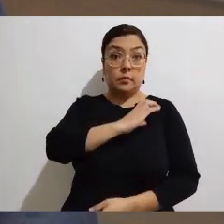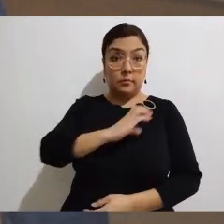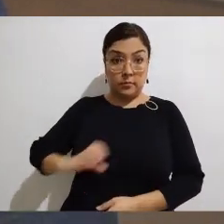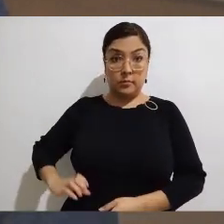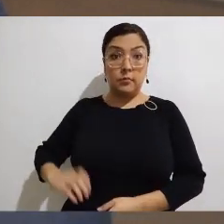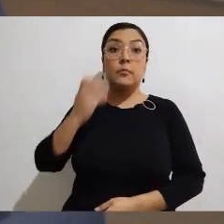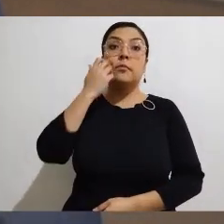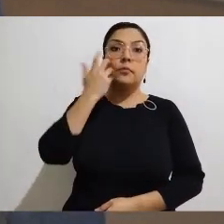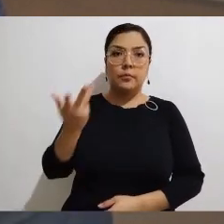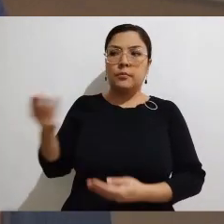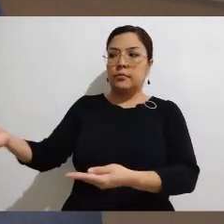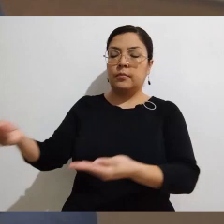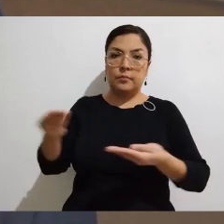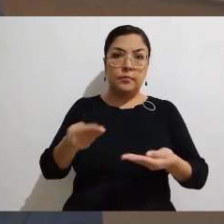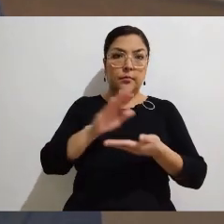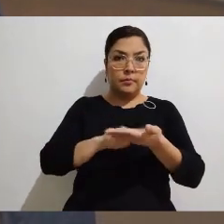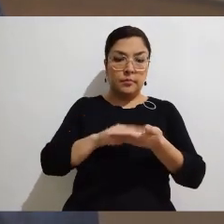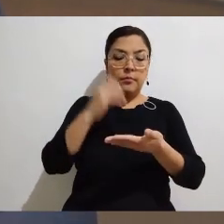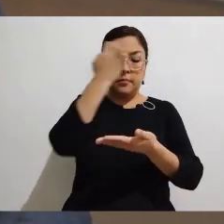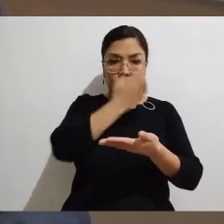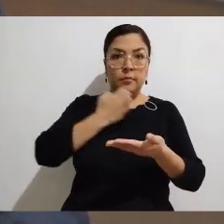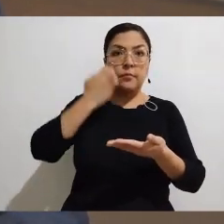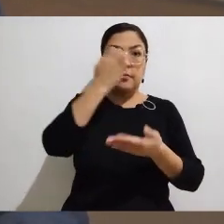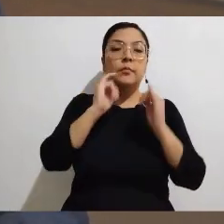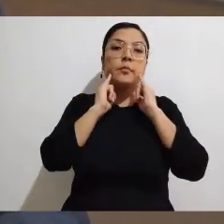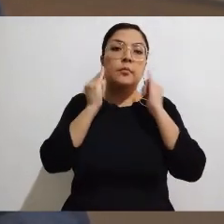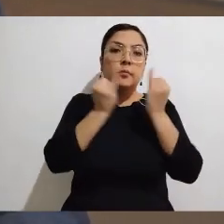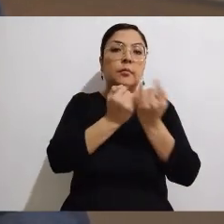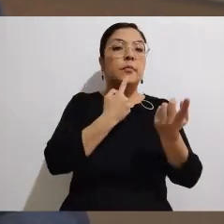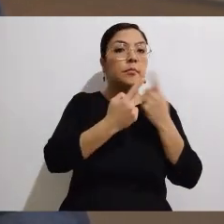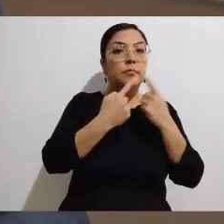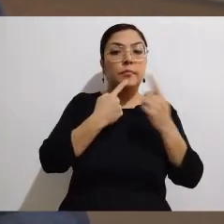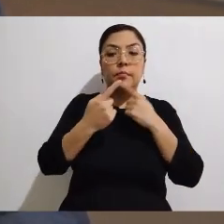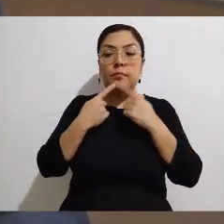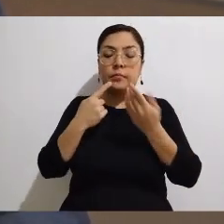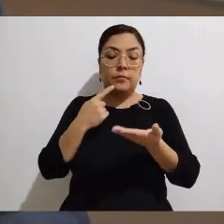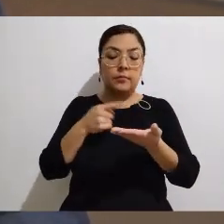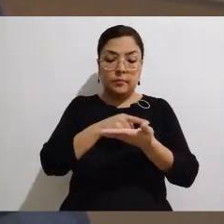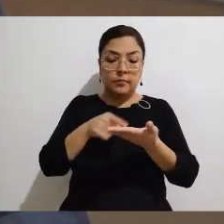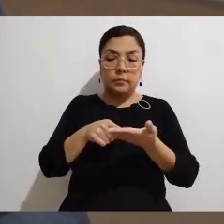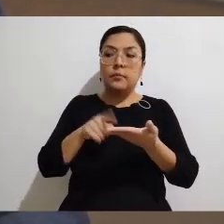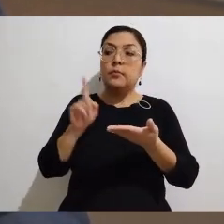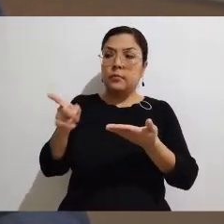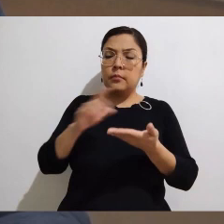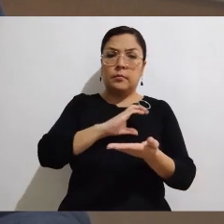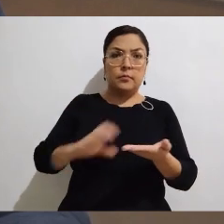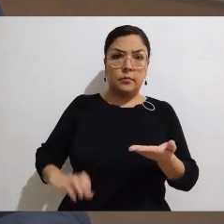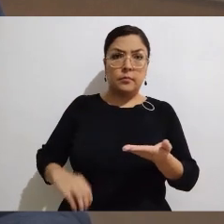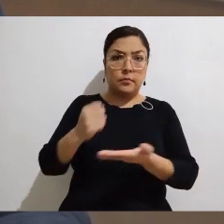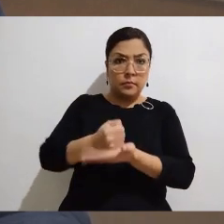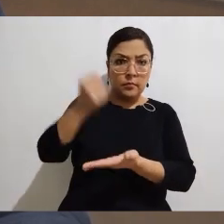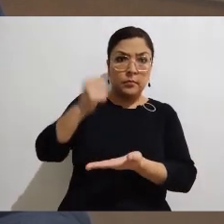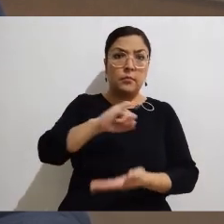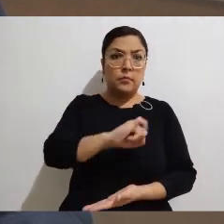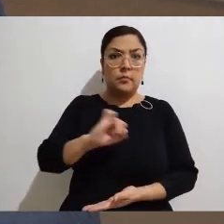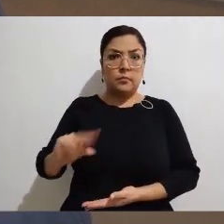ellos reciben la documentación, la reciben y sesionan para efectos de aprobar o no, en su caso, las candidaturas de los